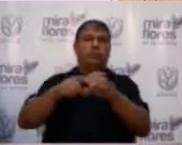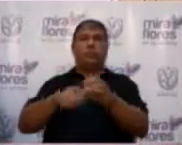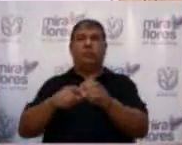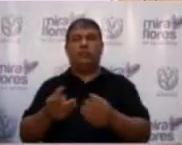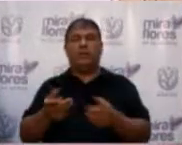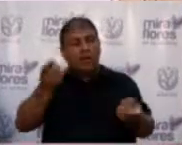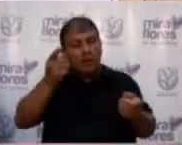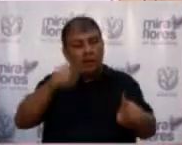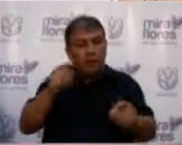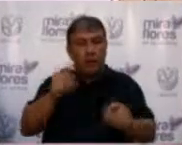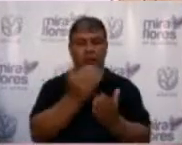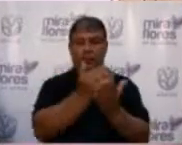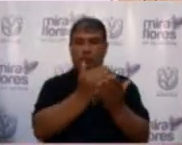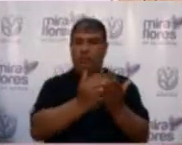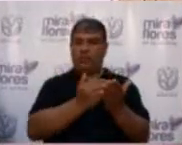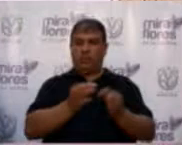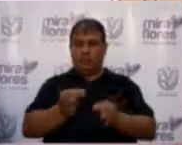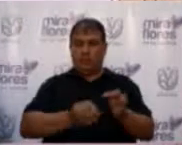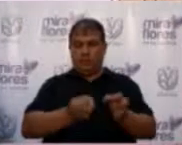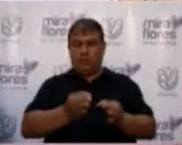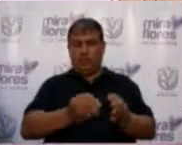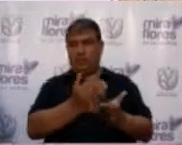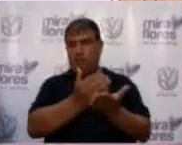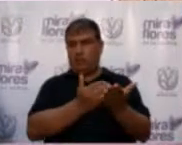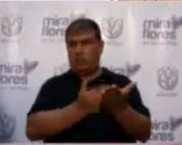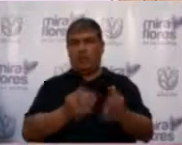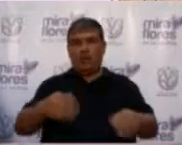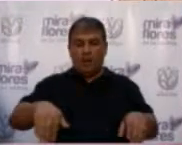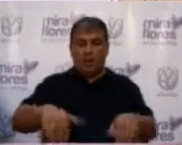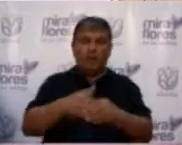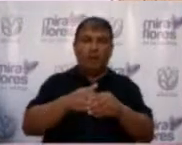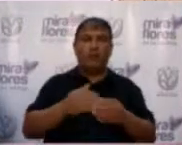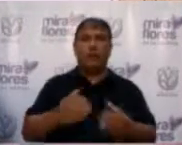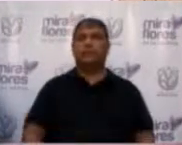de conformidad con las consideraciones expuestas en el presente acuerdo.